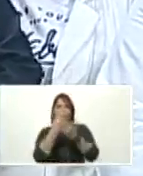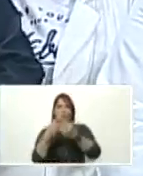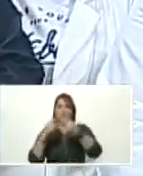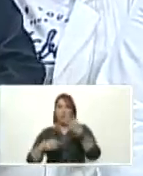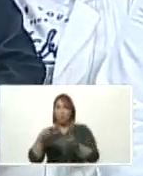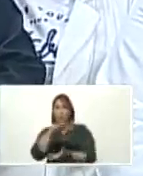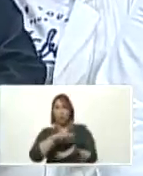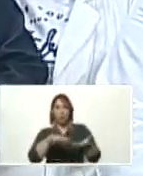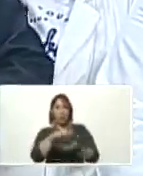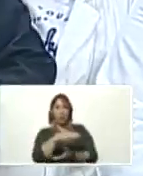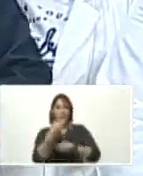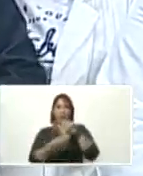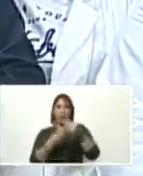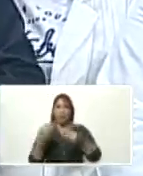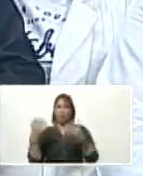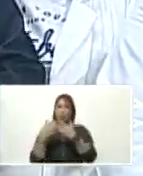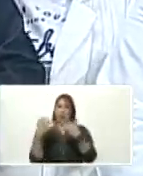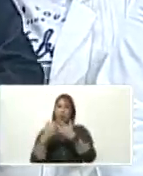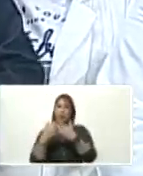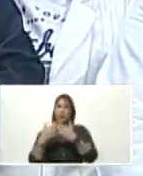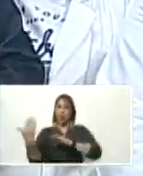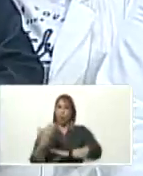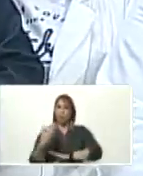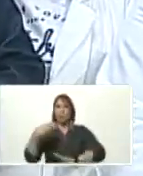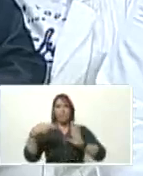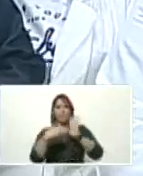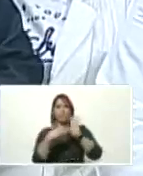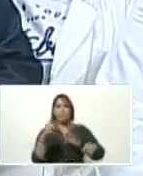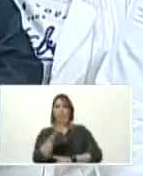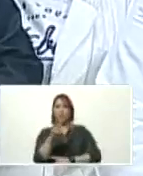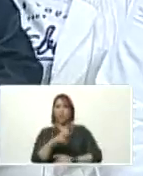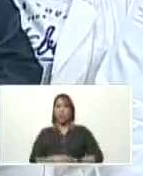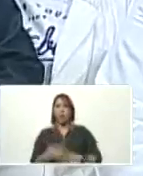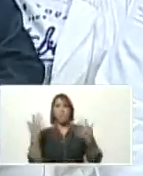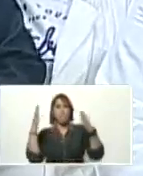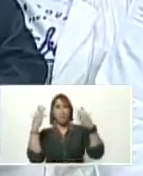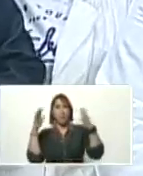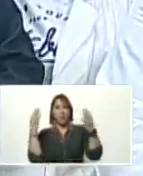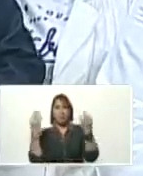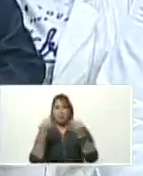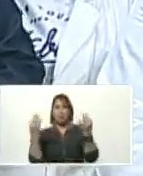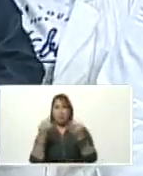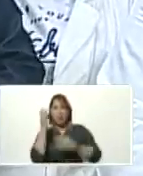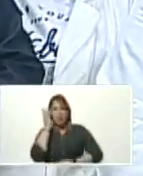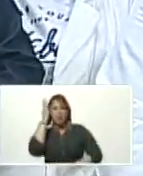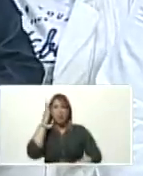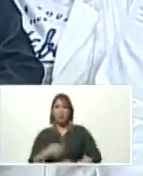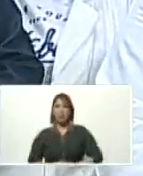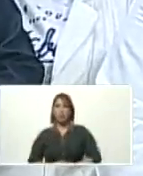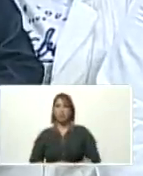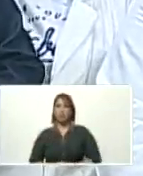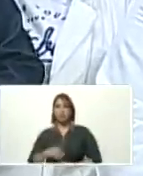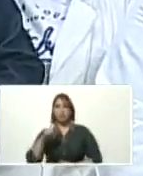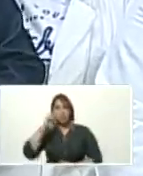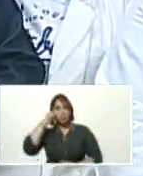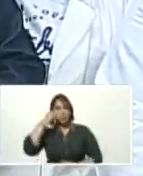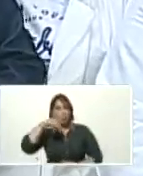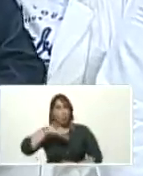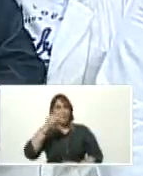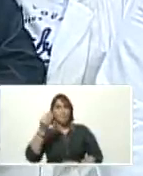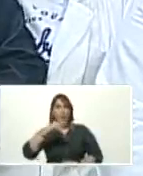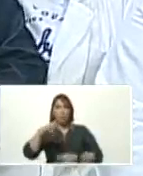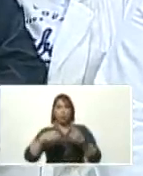que nos ha causado la guerra multidimensional. Por eso, presidente, felicito siempre esta iniciativa y por supuesto recordamos hoy más que nunca